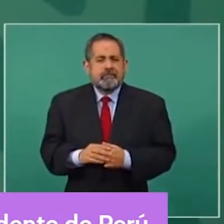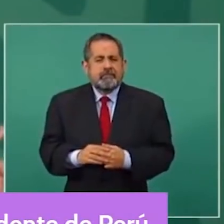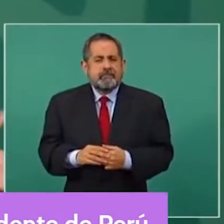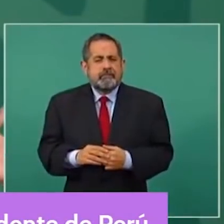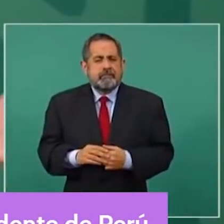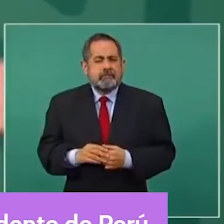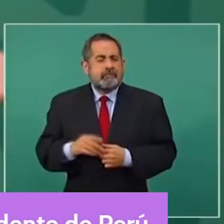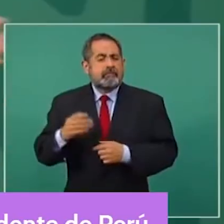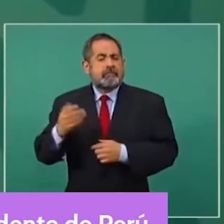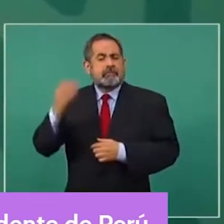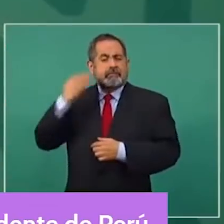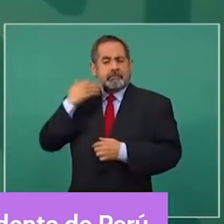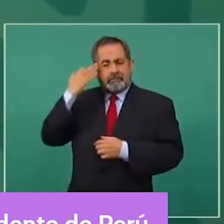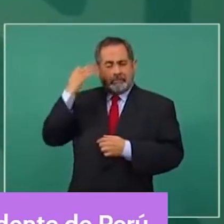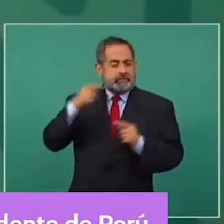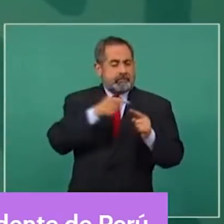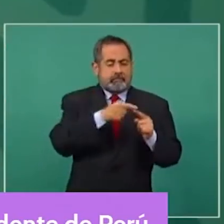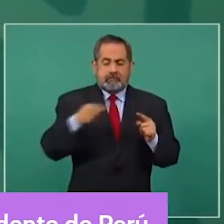Durante el periodo neoliberal,